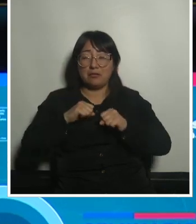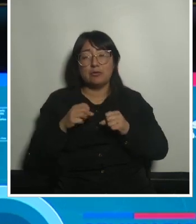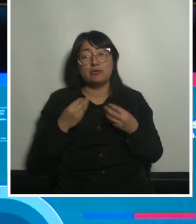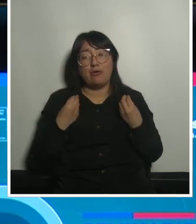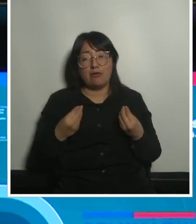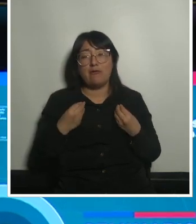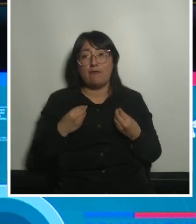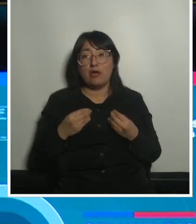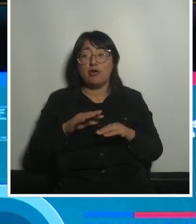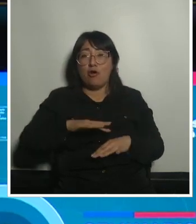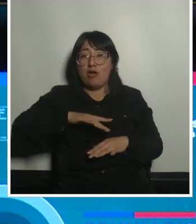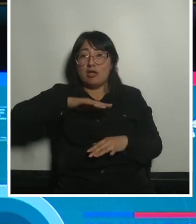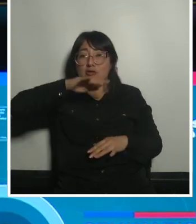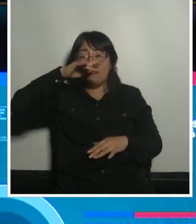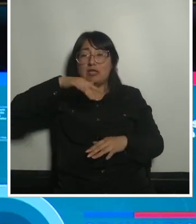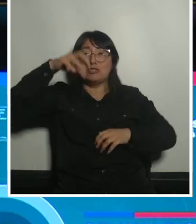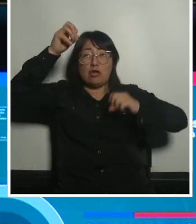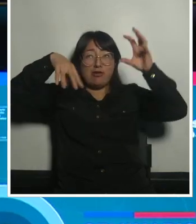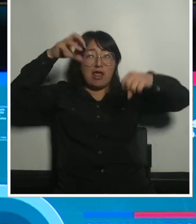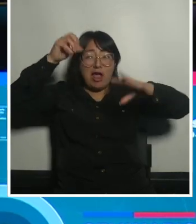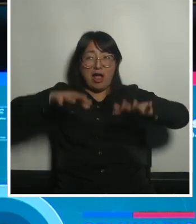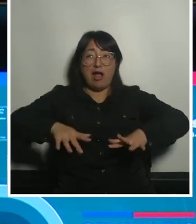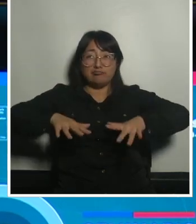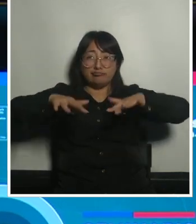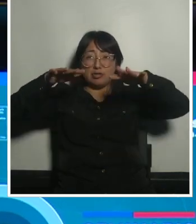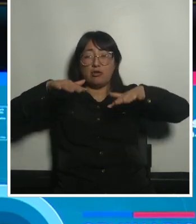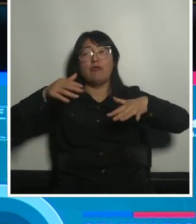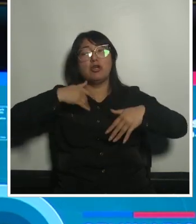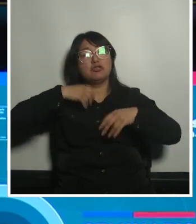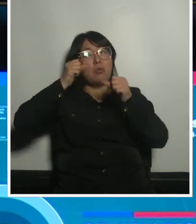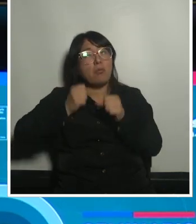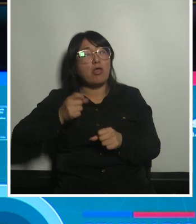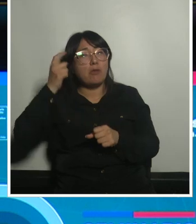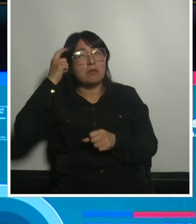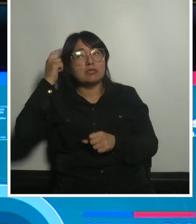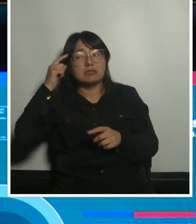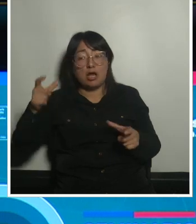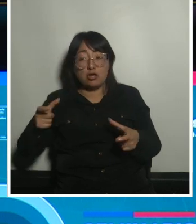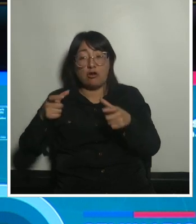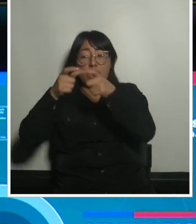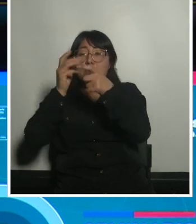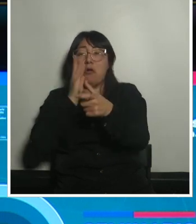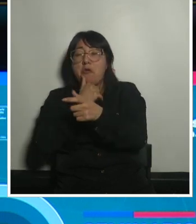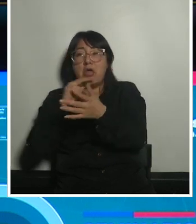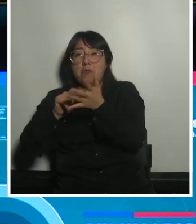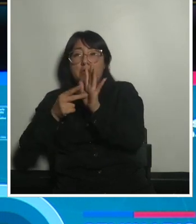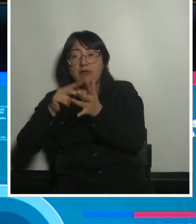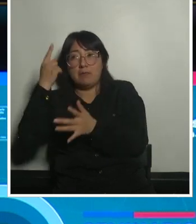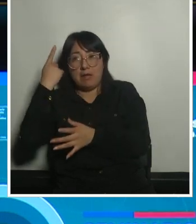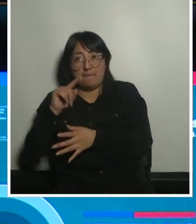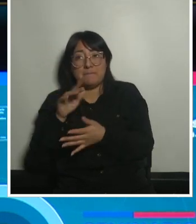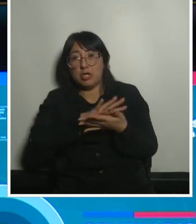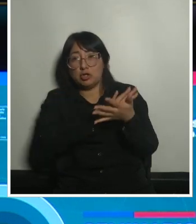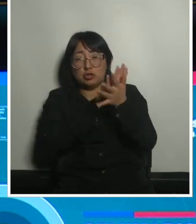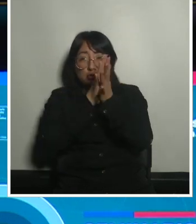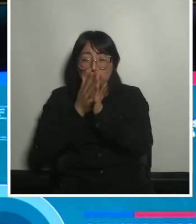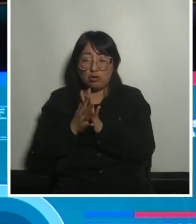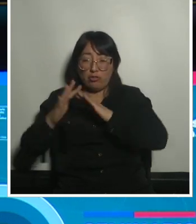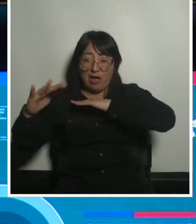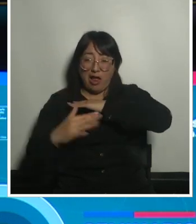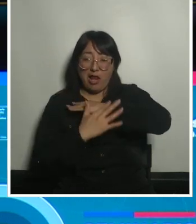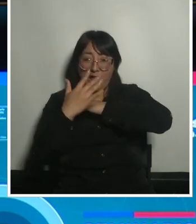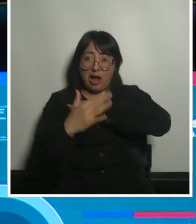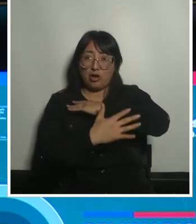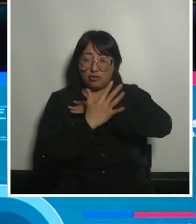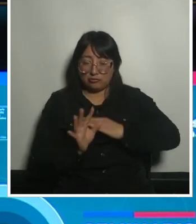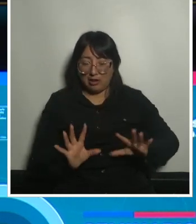bueno, inundaciones, aluviones, erupciones. Uno podría pensar que el vulcanismo no nos genera problemas, pero como toda nuestra costa está articulada con